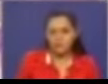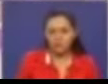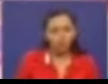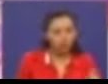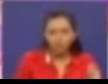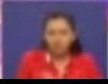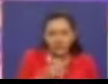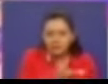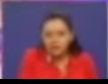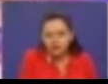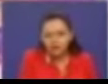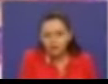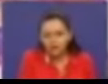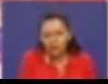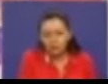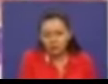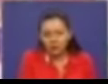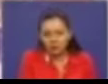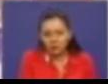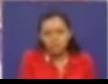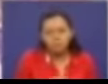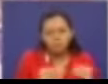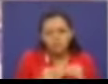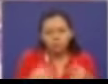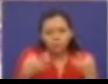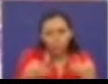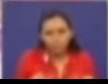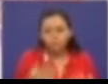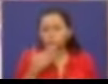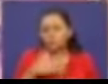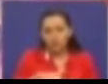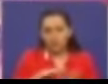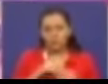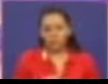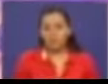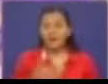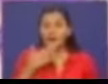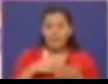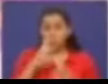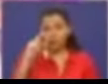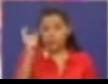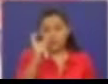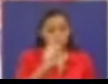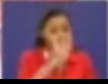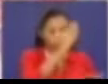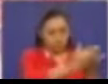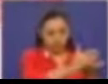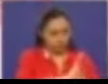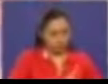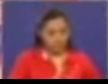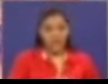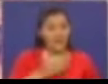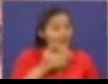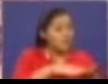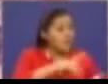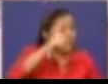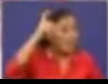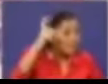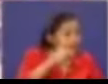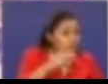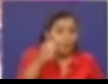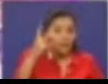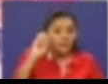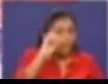a quien no lo necesita? Un sistema mucho más justo es el que hicimos. Si no necesita, no le damos nada. Si necesita 20%,